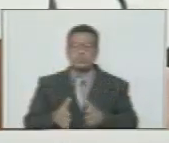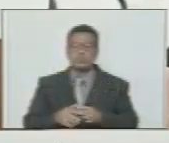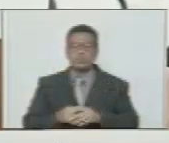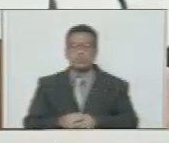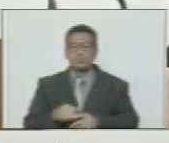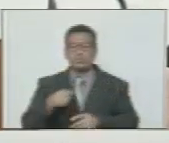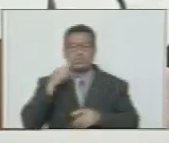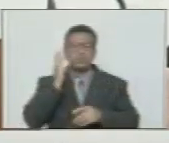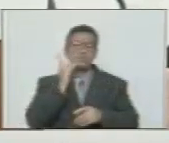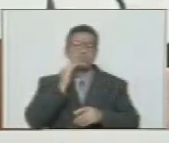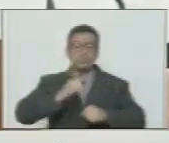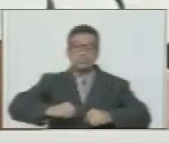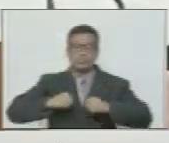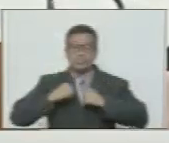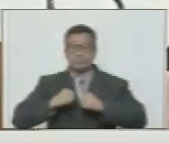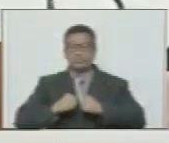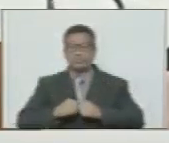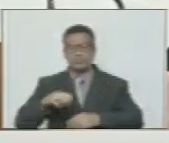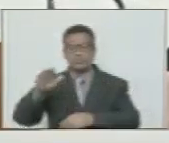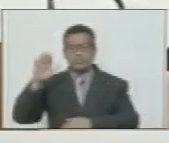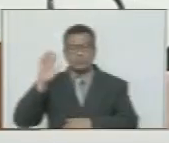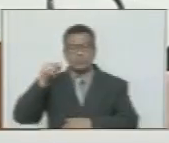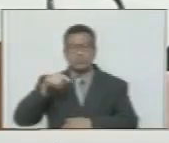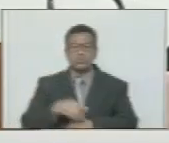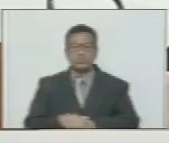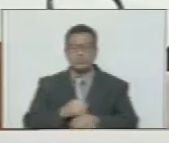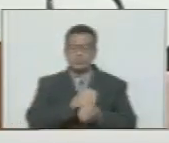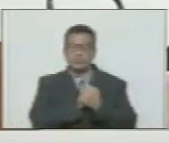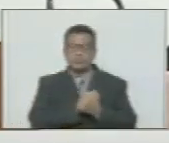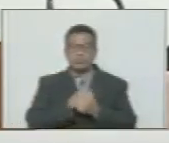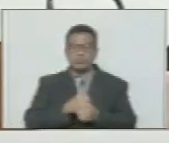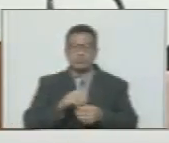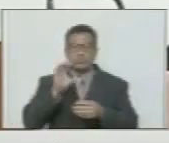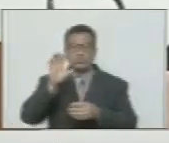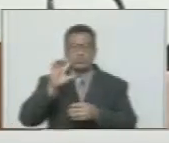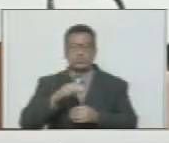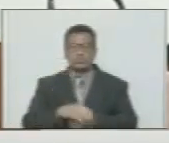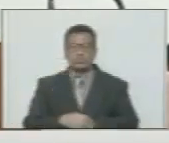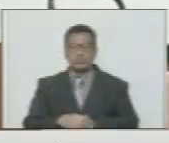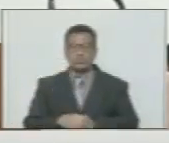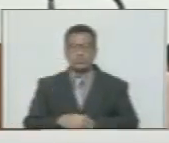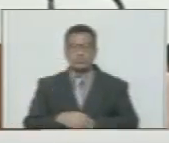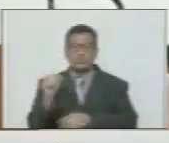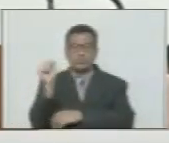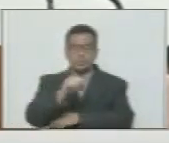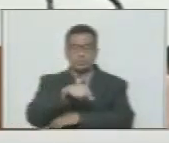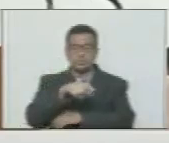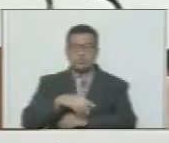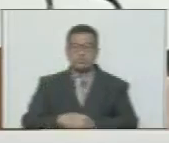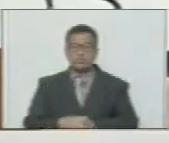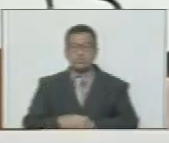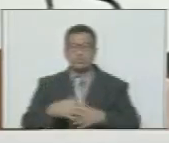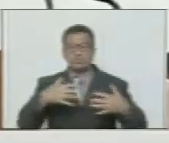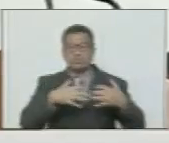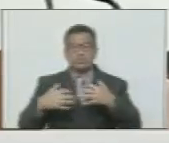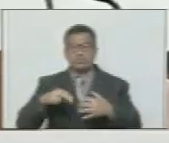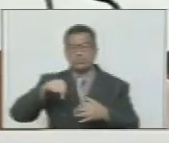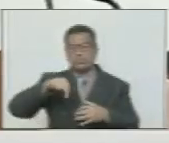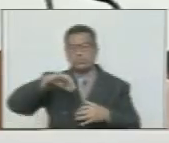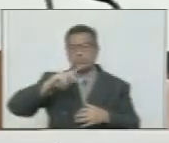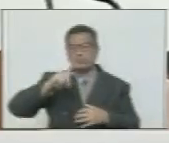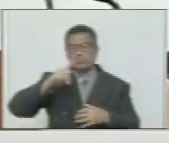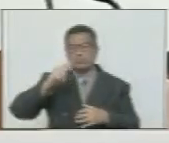independentista, un ejemplo de valentía, de compromiso y de amor por la patria. Venció en la